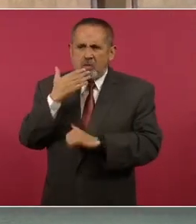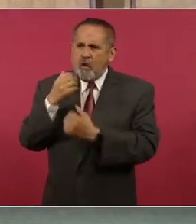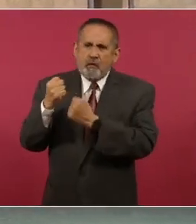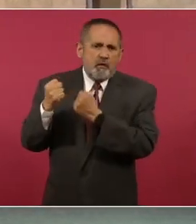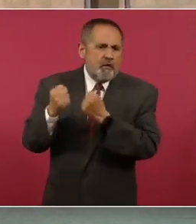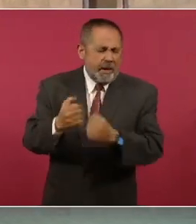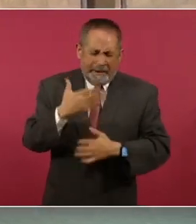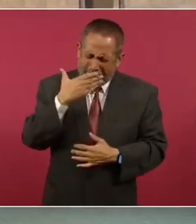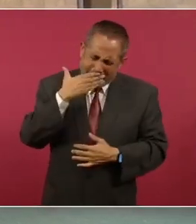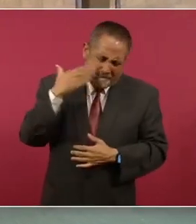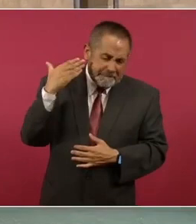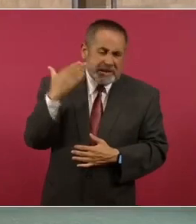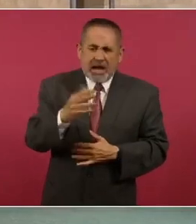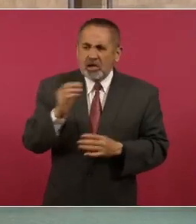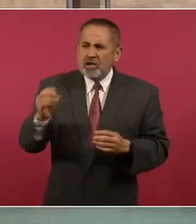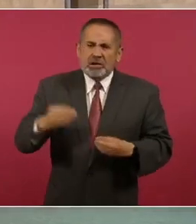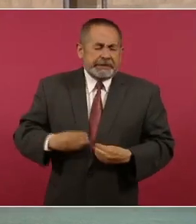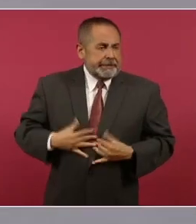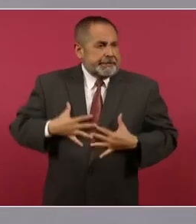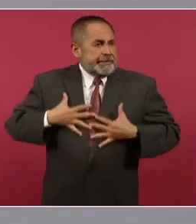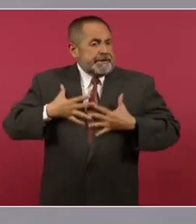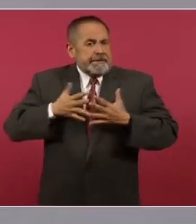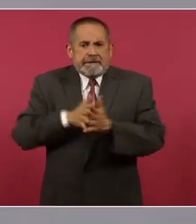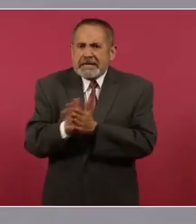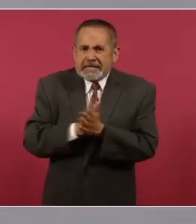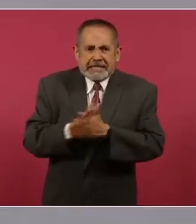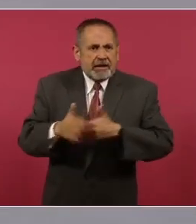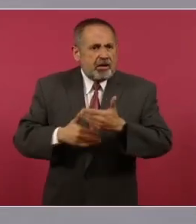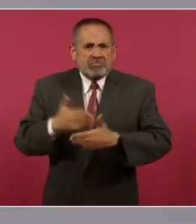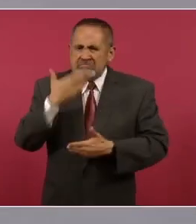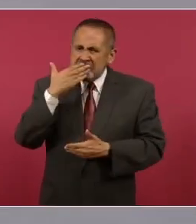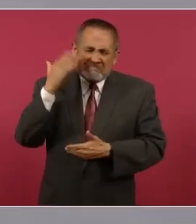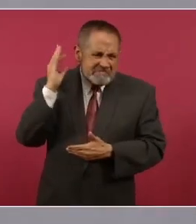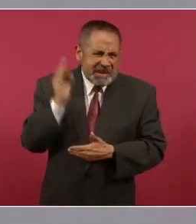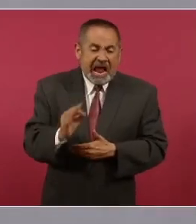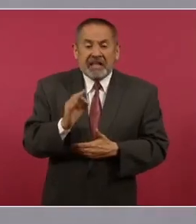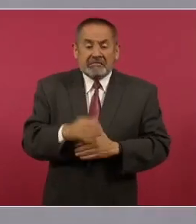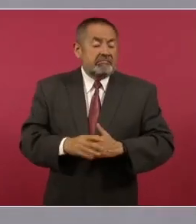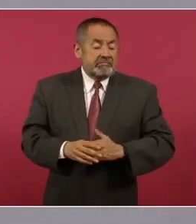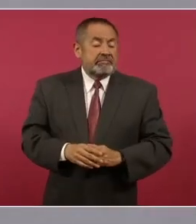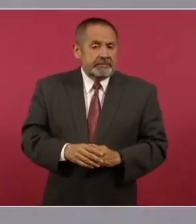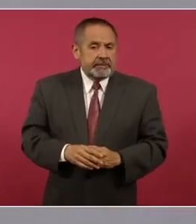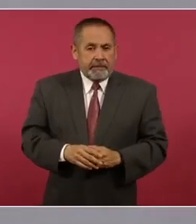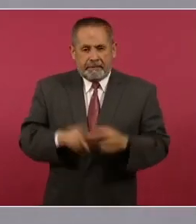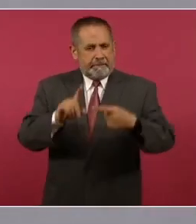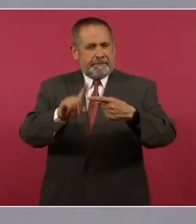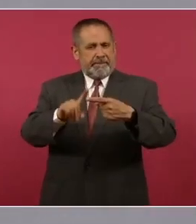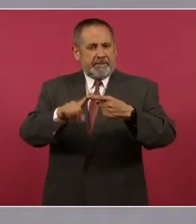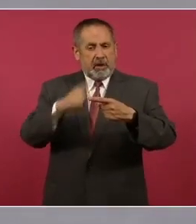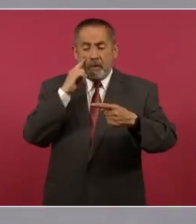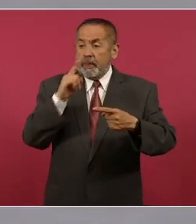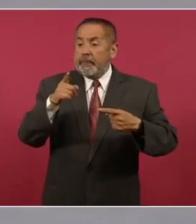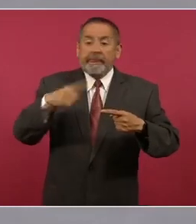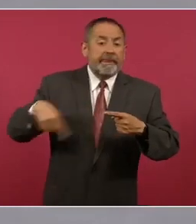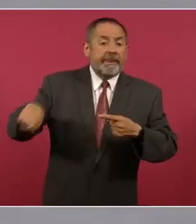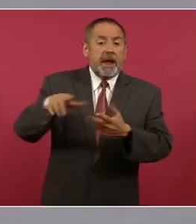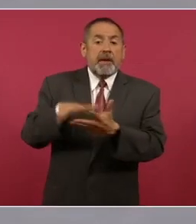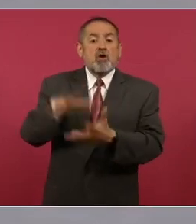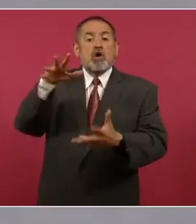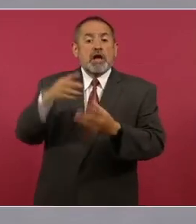intensidad y entusiasmo. Primero, se integraron la mayor parte de